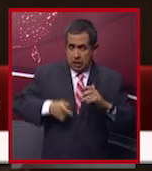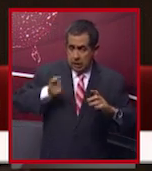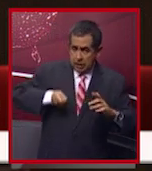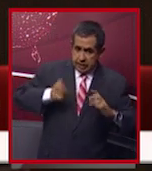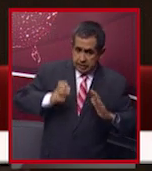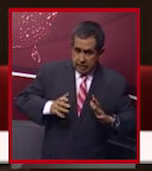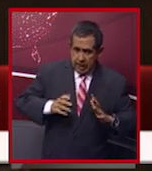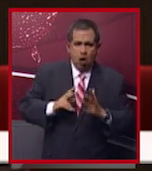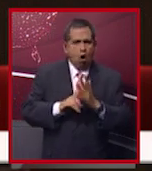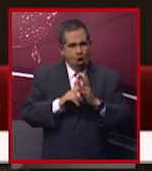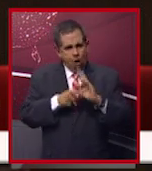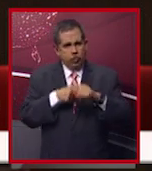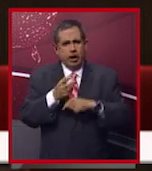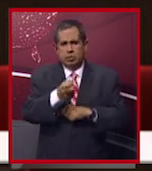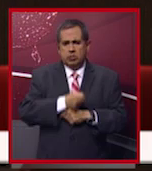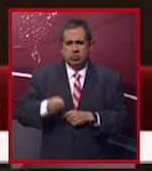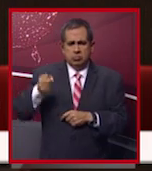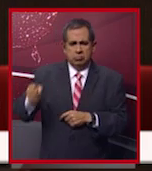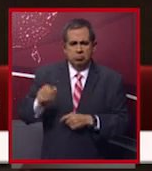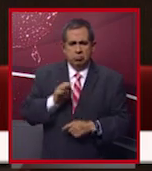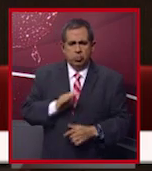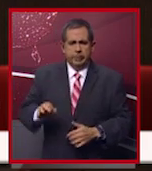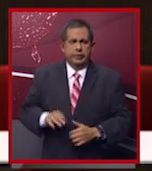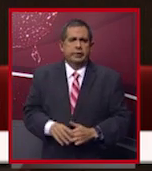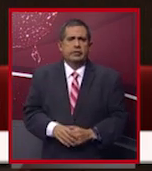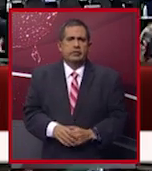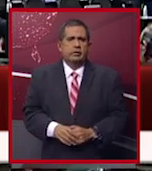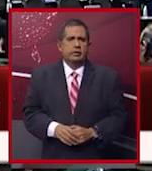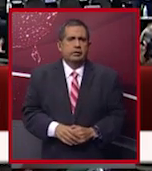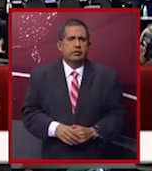pueda ser restituido en el encargo.